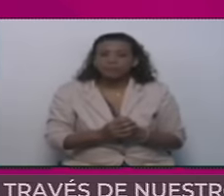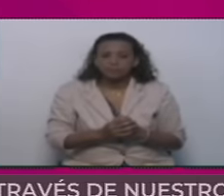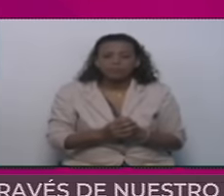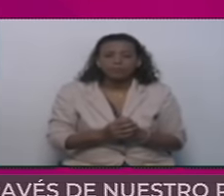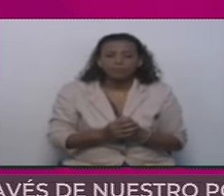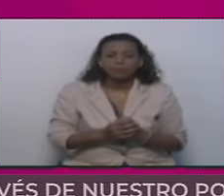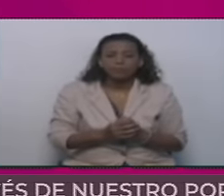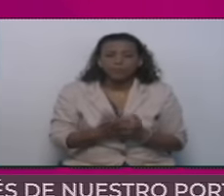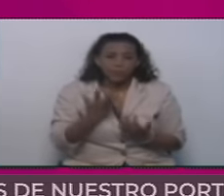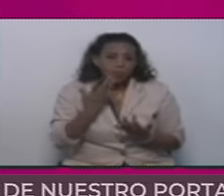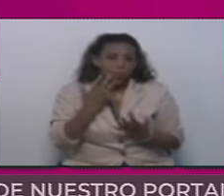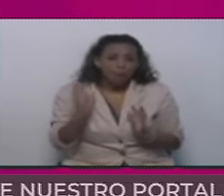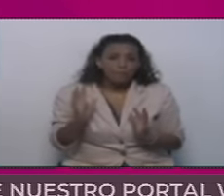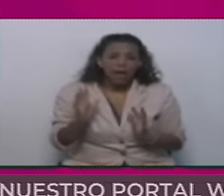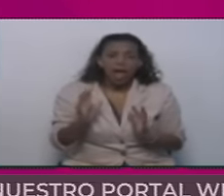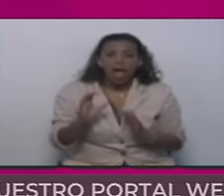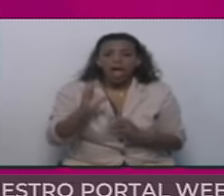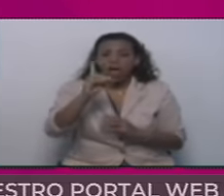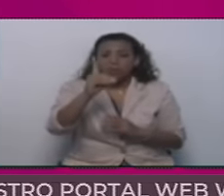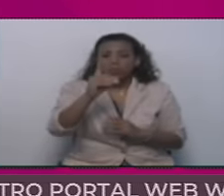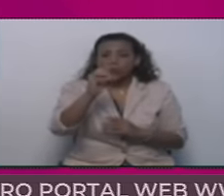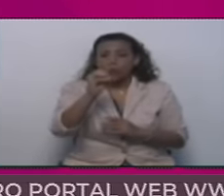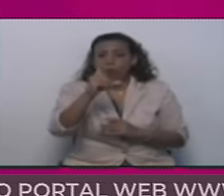Allá en La Dolorita, donde fui,